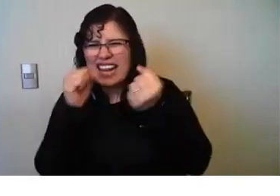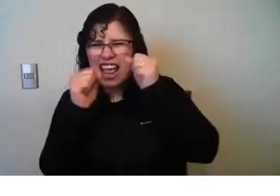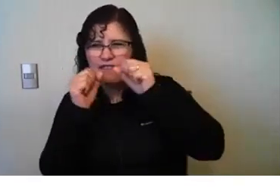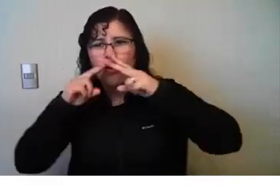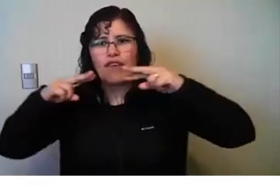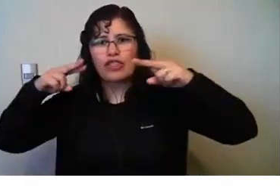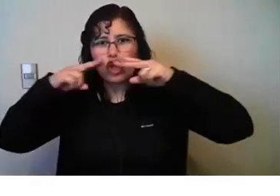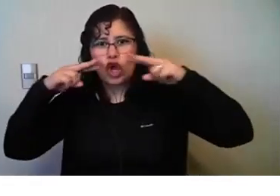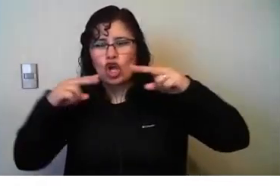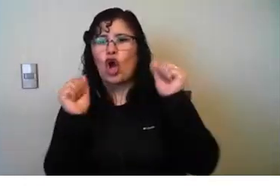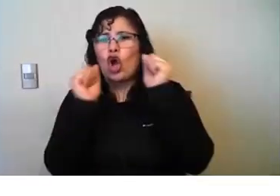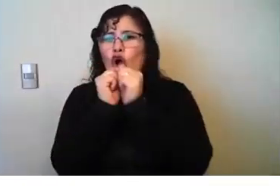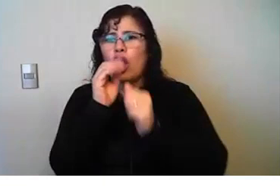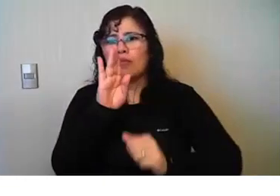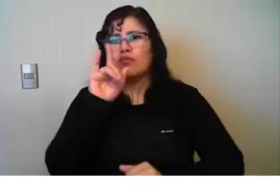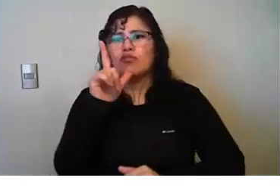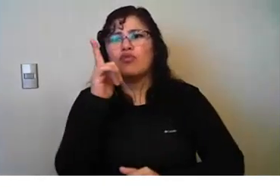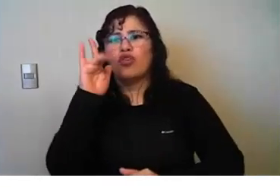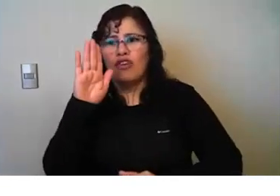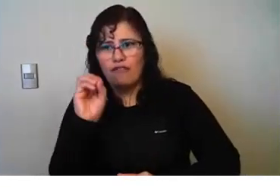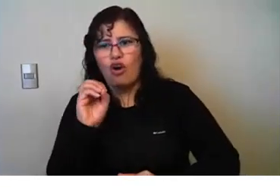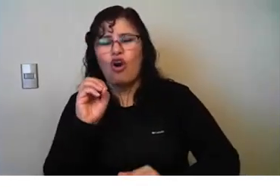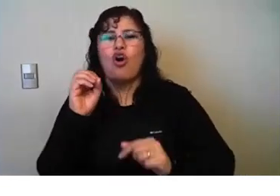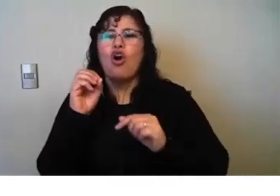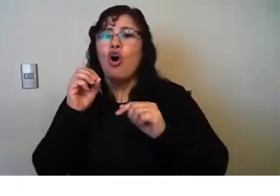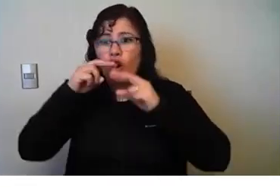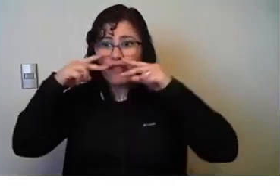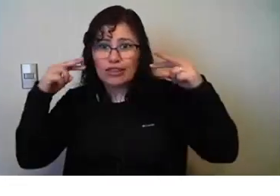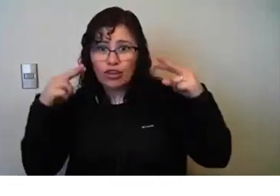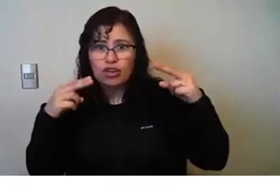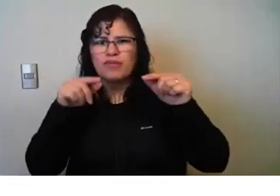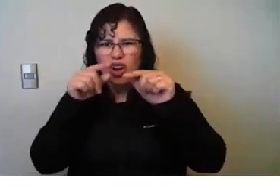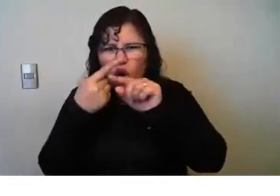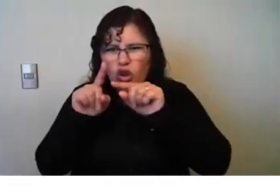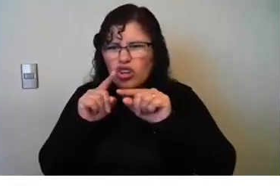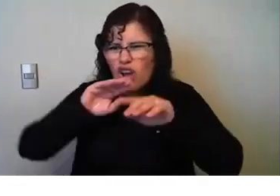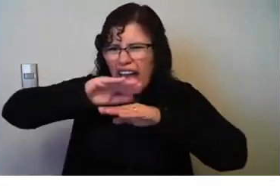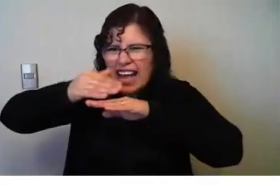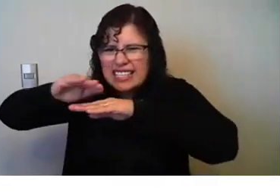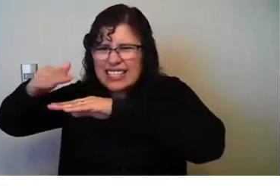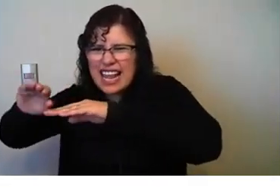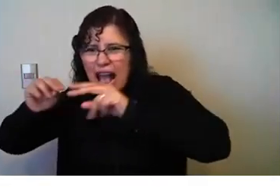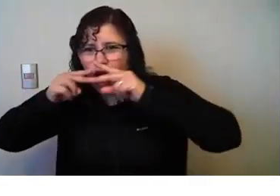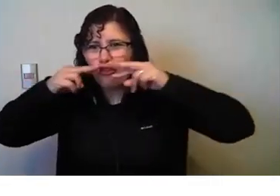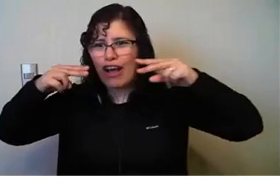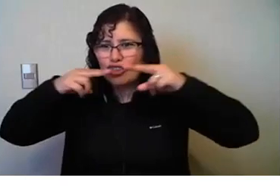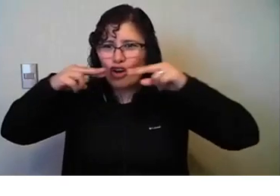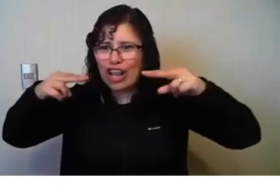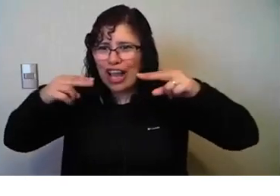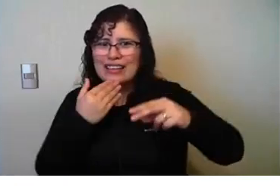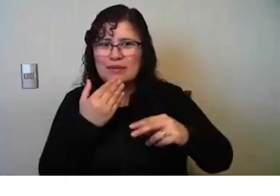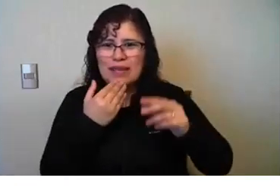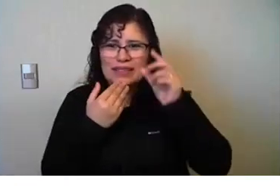bulbo olfatorio, y estos se denominan estrías olfatorias. Por tanto, todo esto que está aquí forma parte de la anatomía del primer